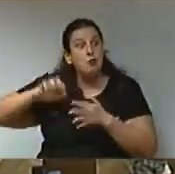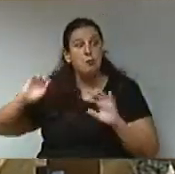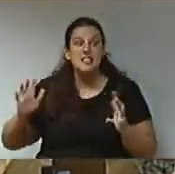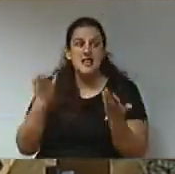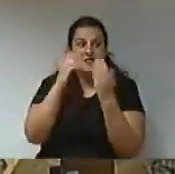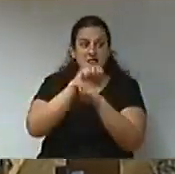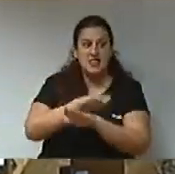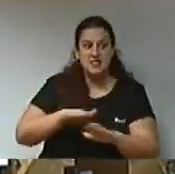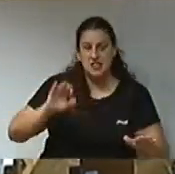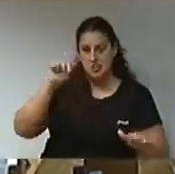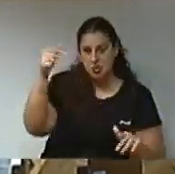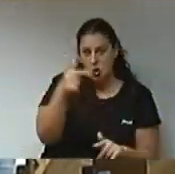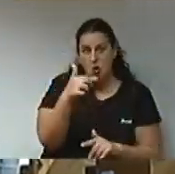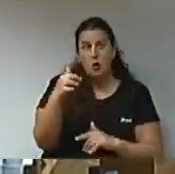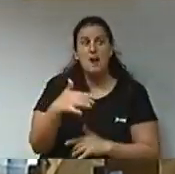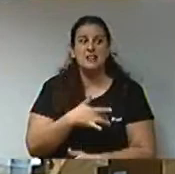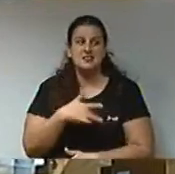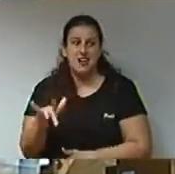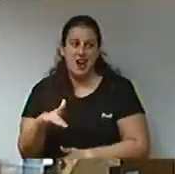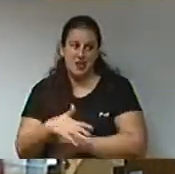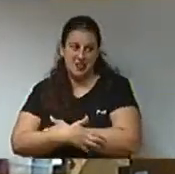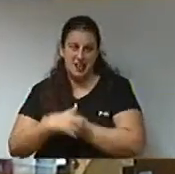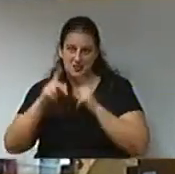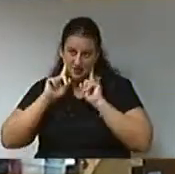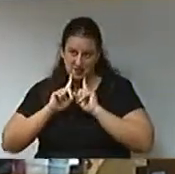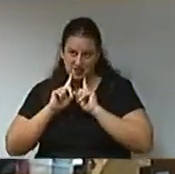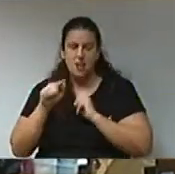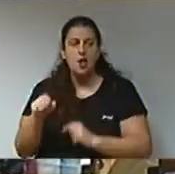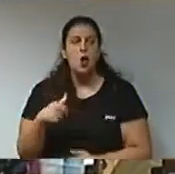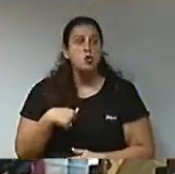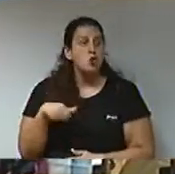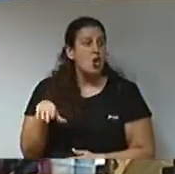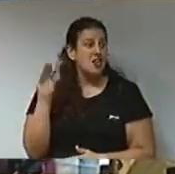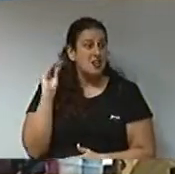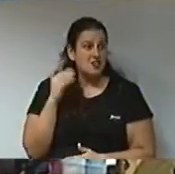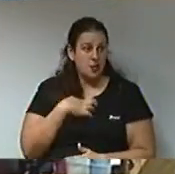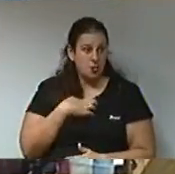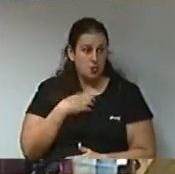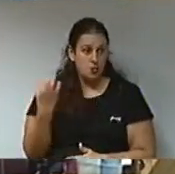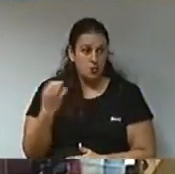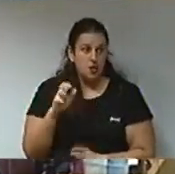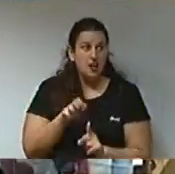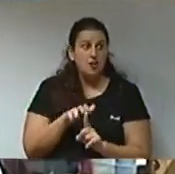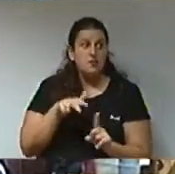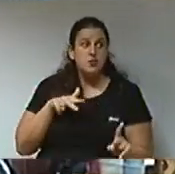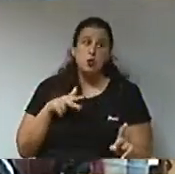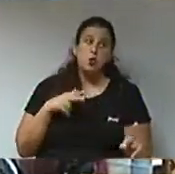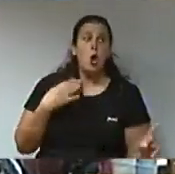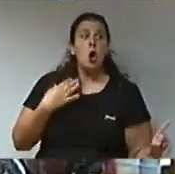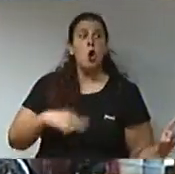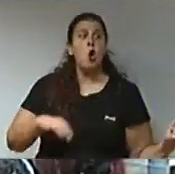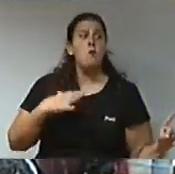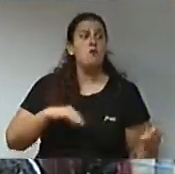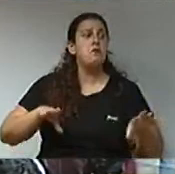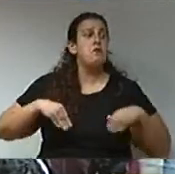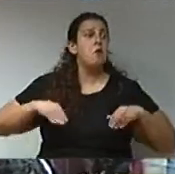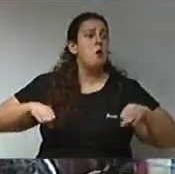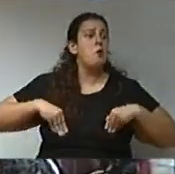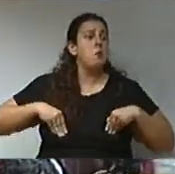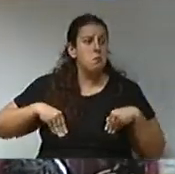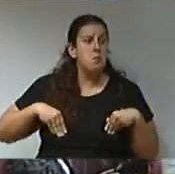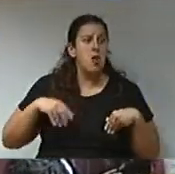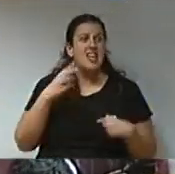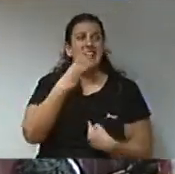Children y de Cáritas, porque yo no puedo comprender su visión conformista cuando hay